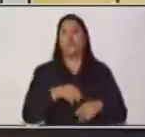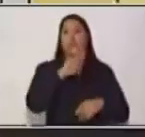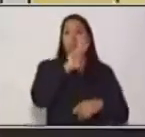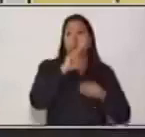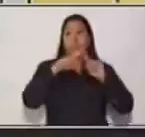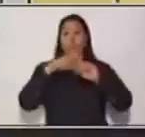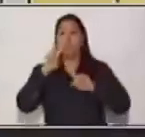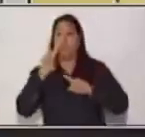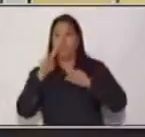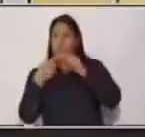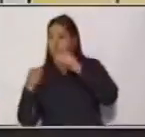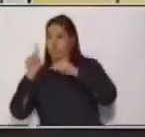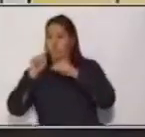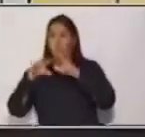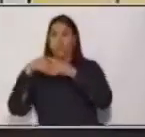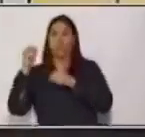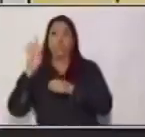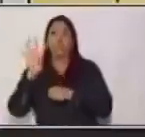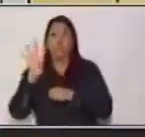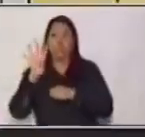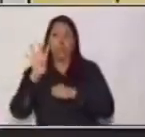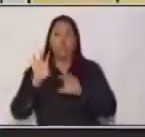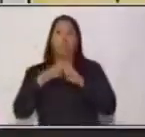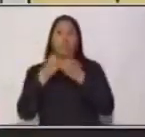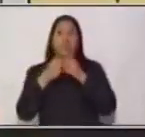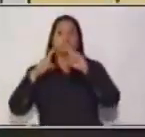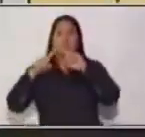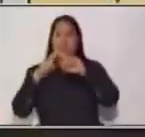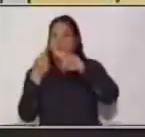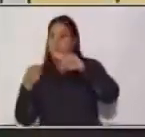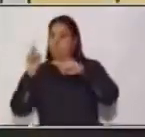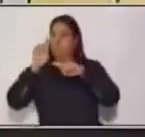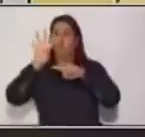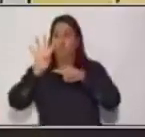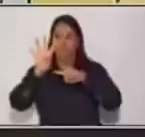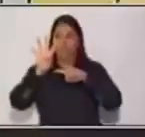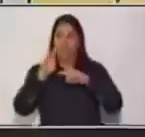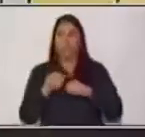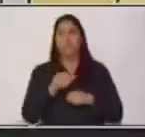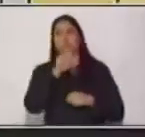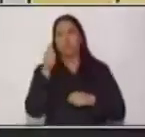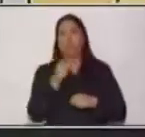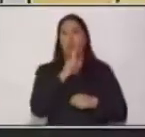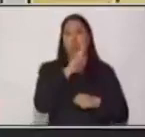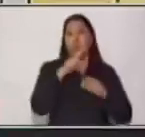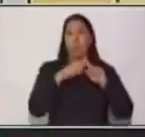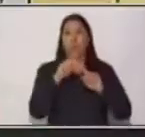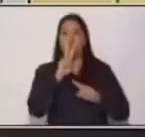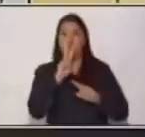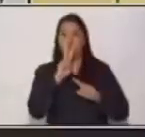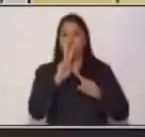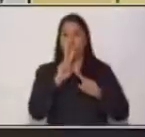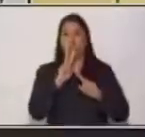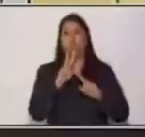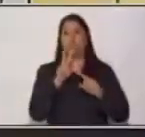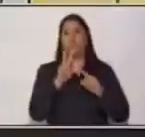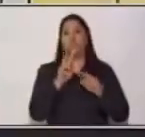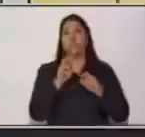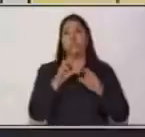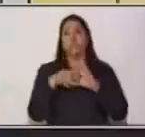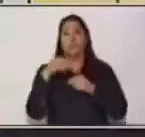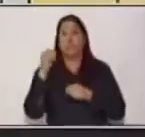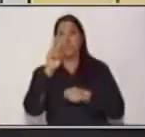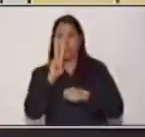2 es 4, entonces es x a la cuarta y 1 por 2 es 2, y al